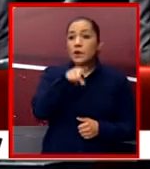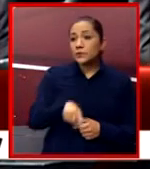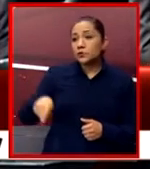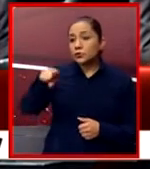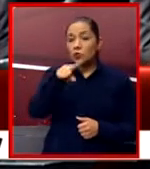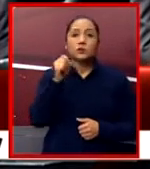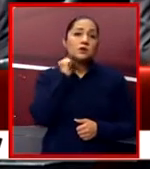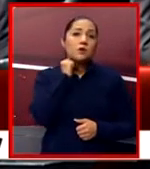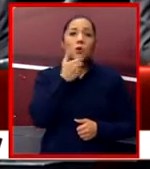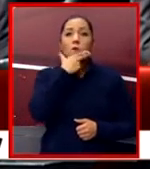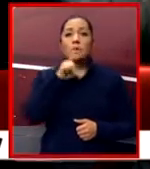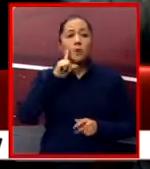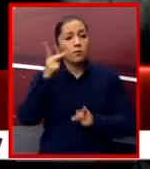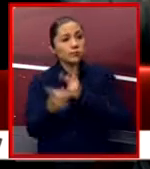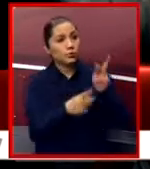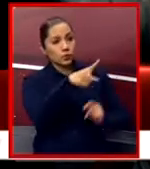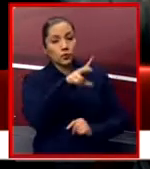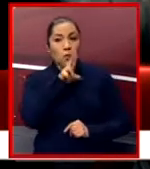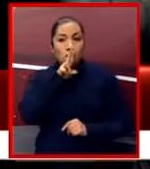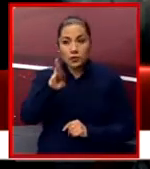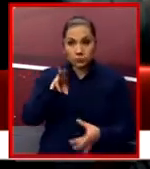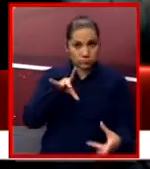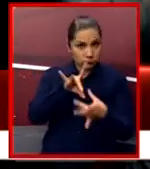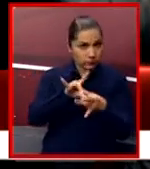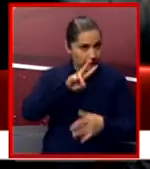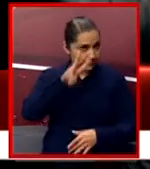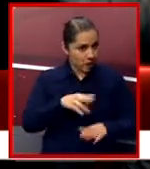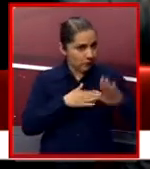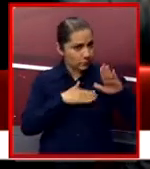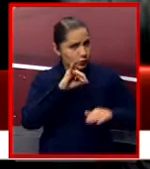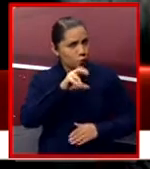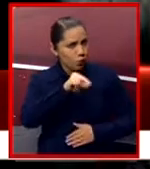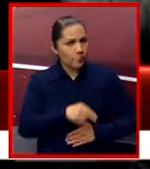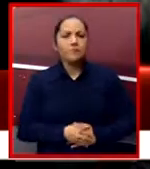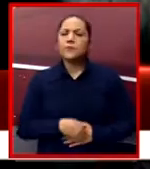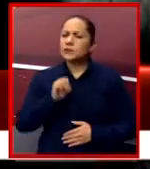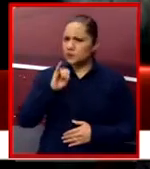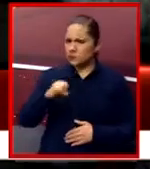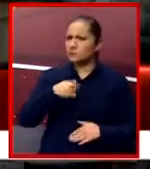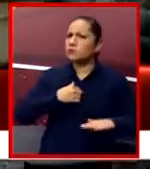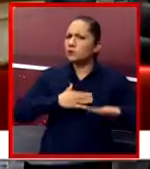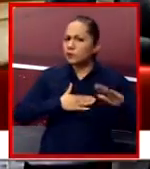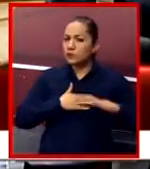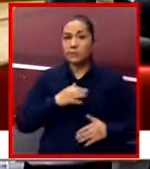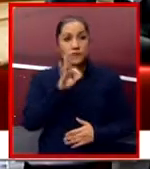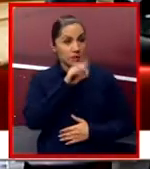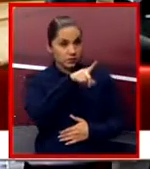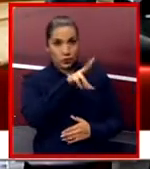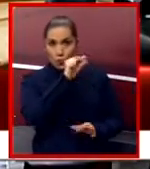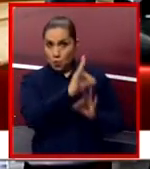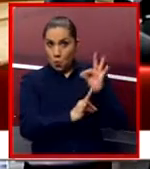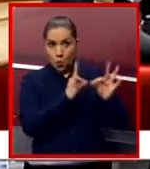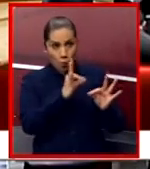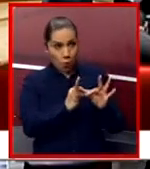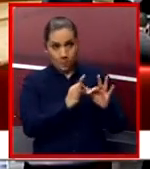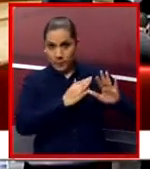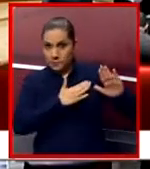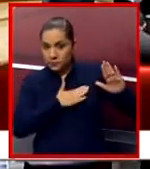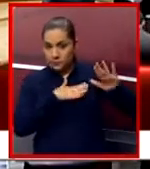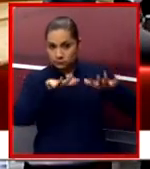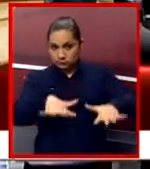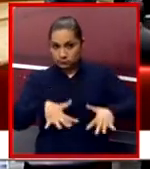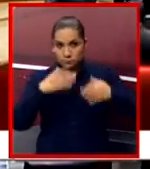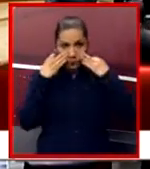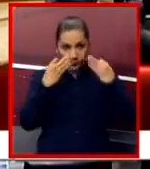señores senadores? Sí, protesto. De no cumplir con el compromiso que asume ante la Asamblea, la Cámara